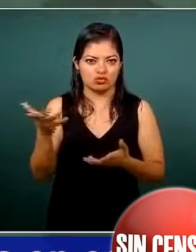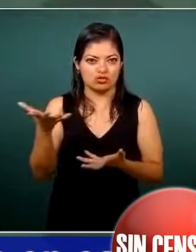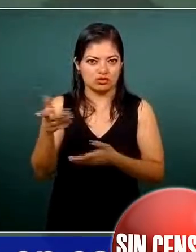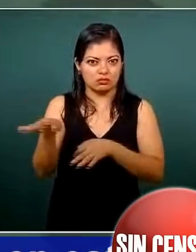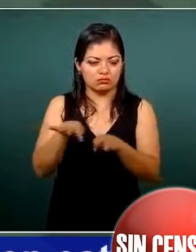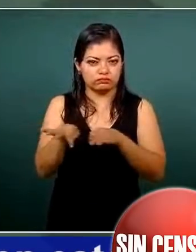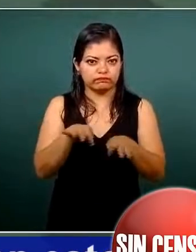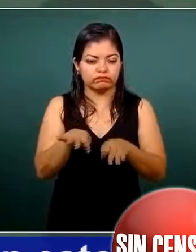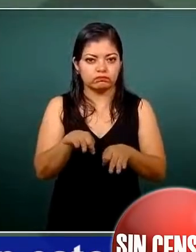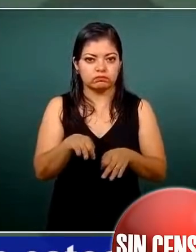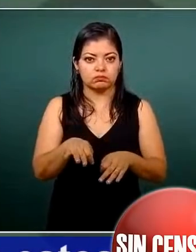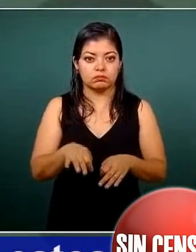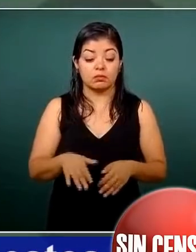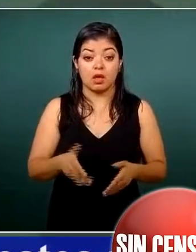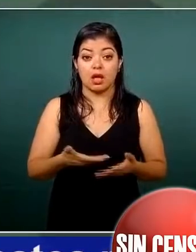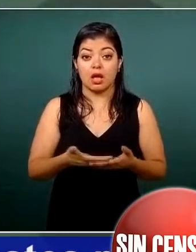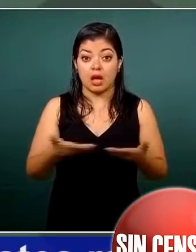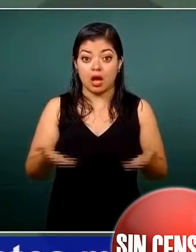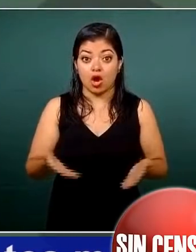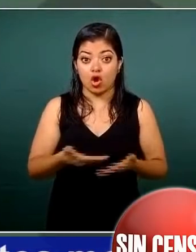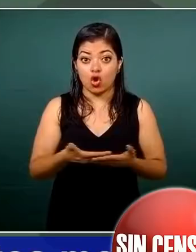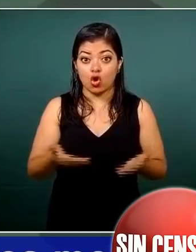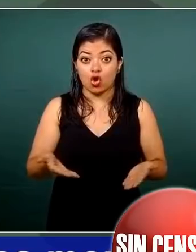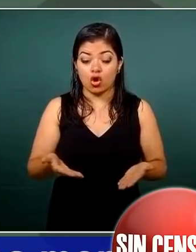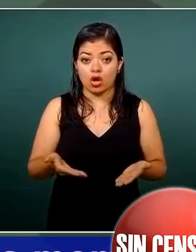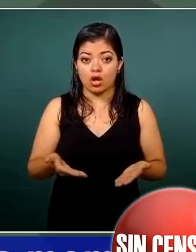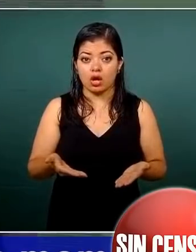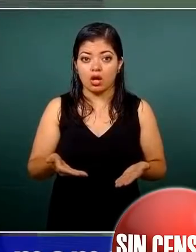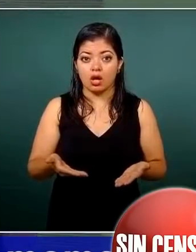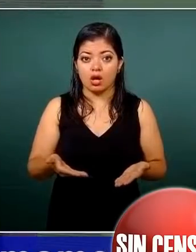Hasta ahora estamos